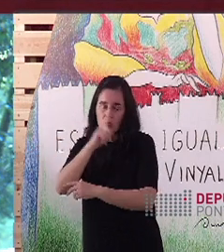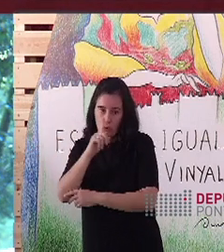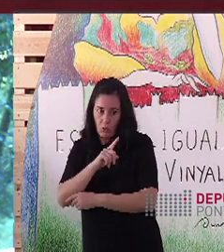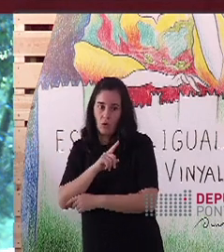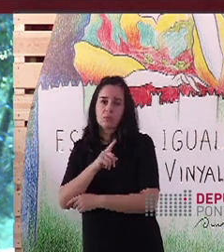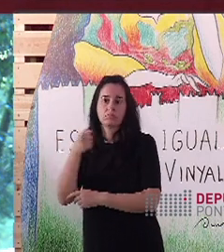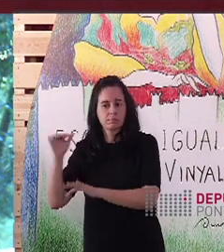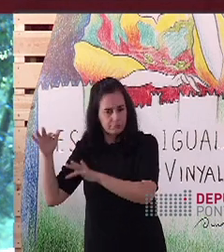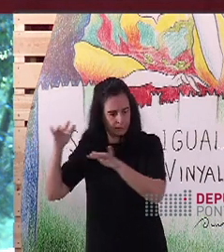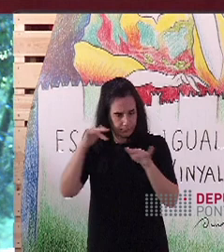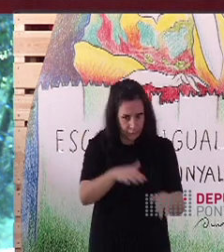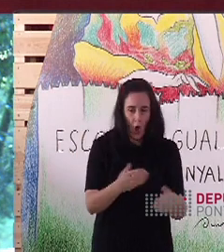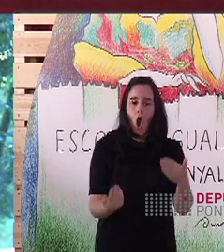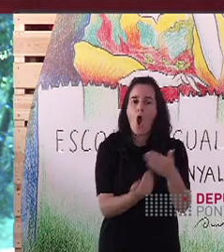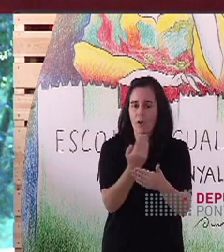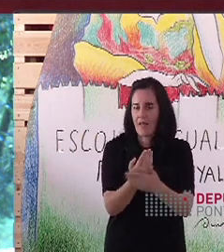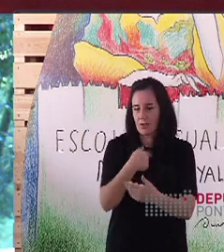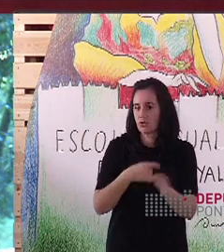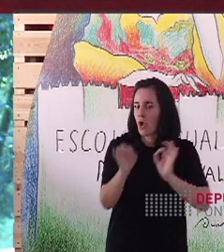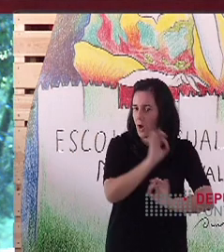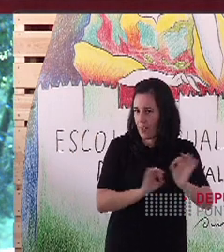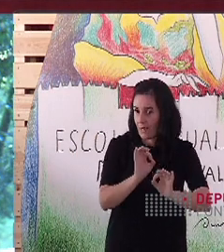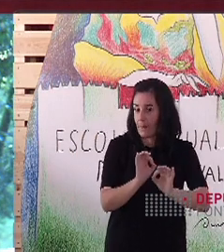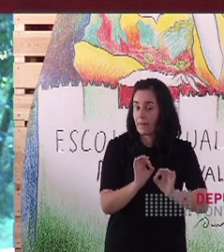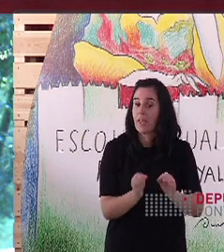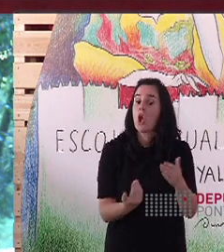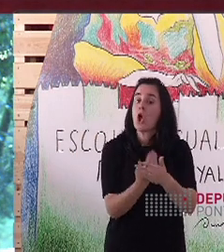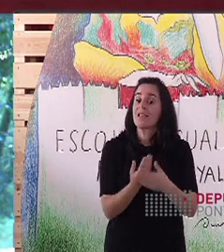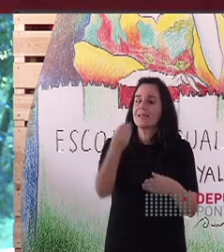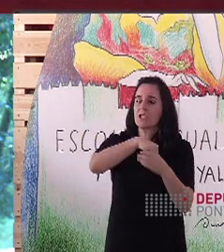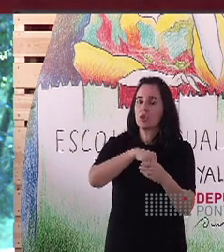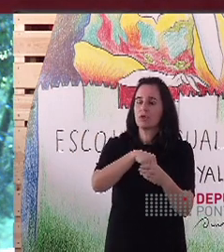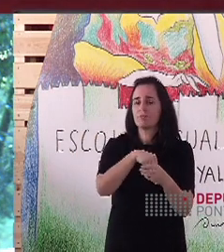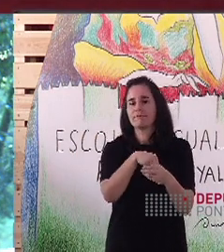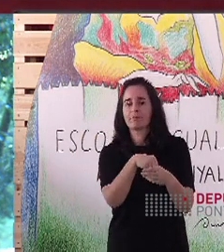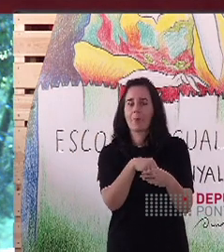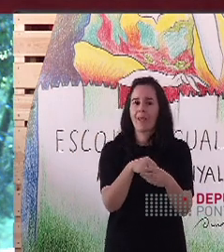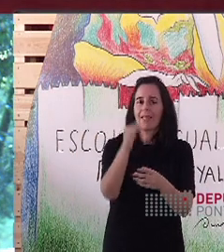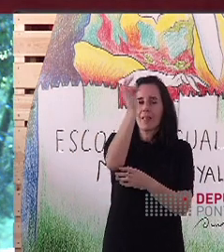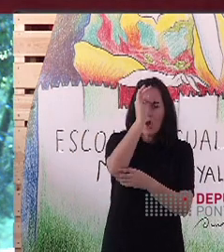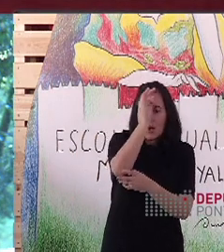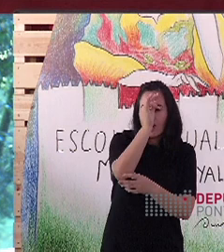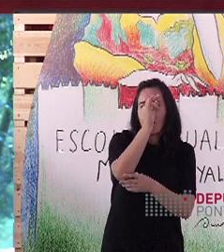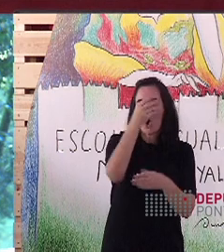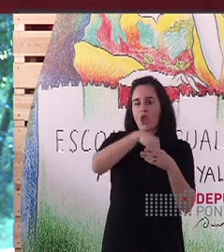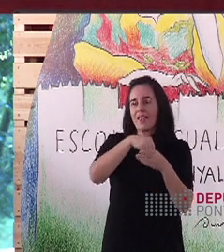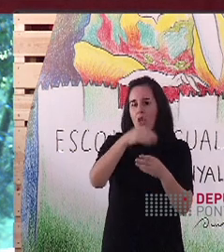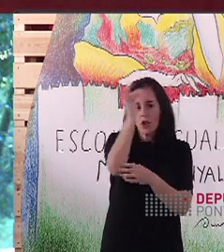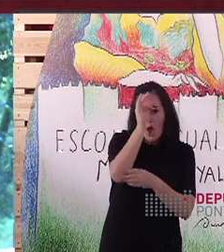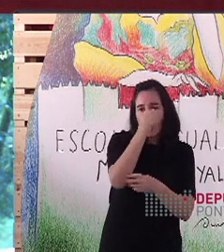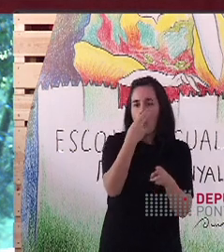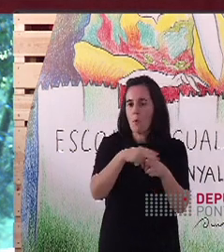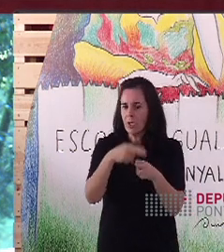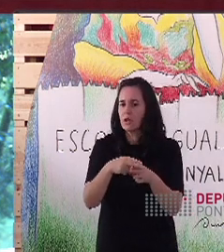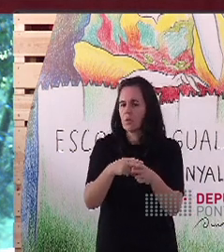En fin, fueron unas jornadas con un contenido teórico, con un contenido político y que tuvieron bastante